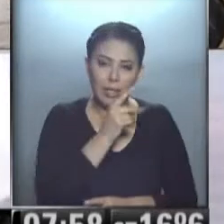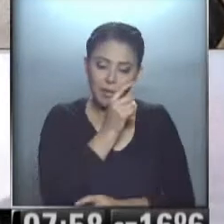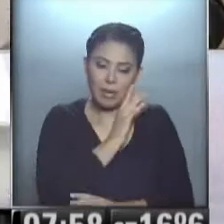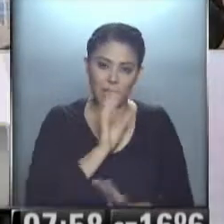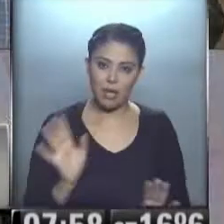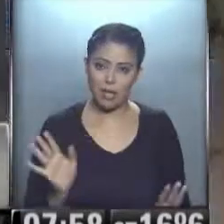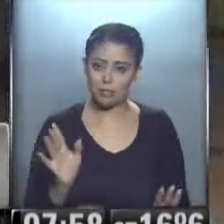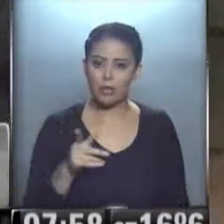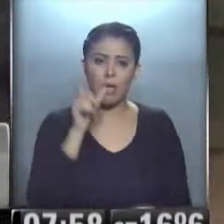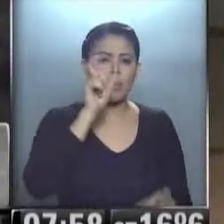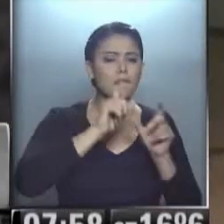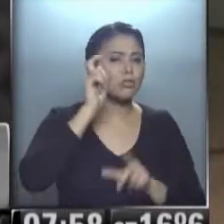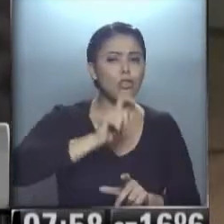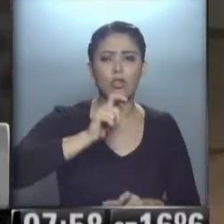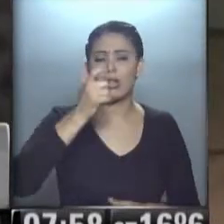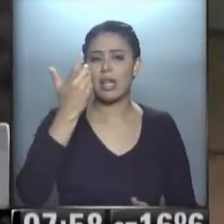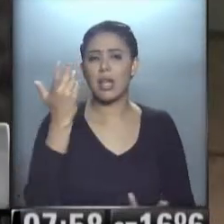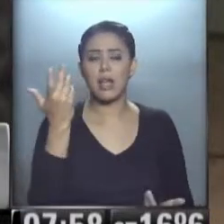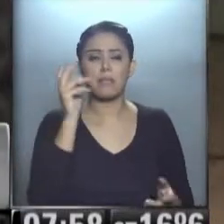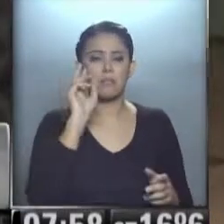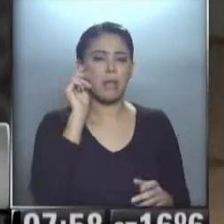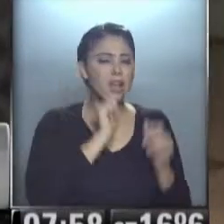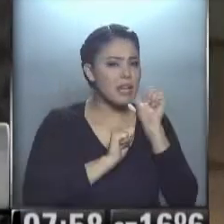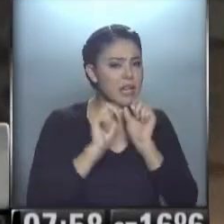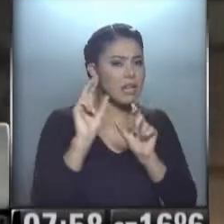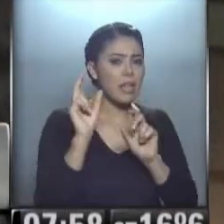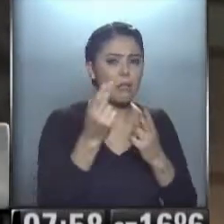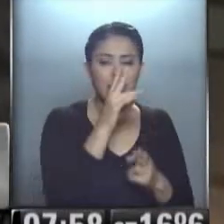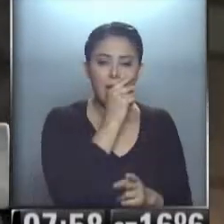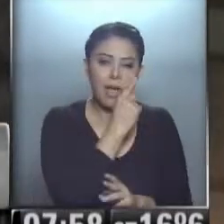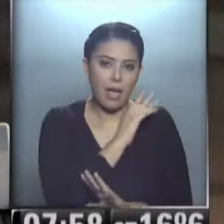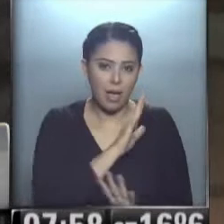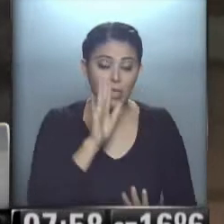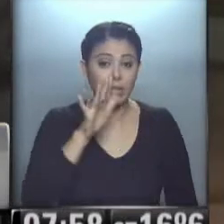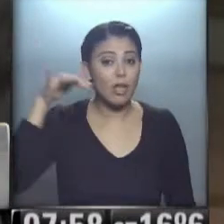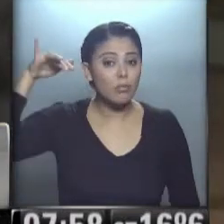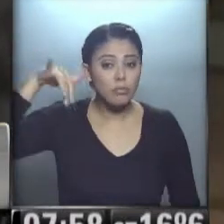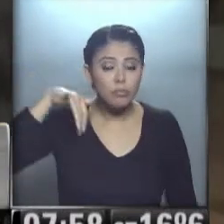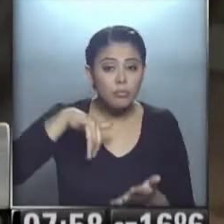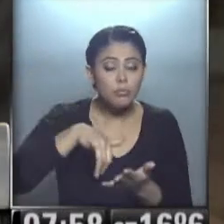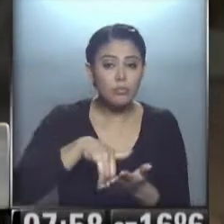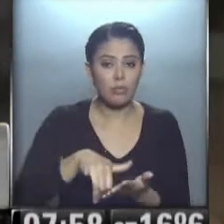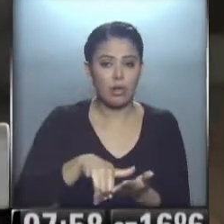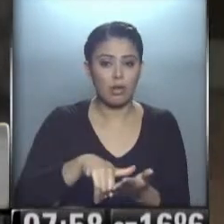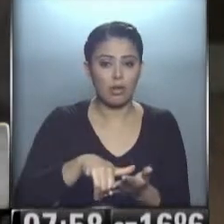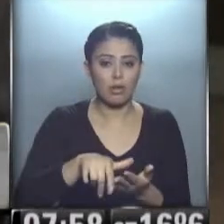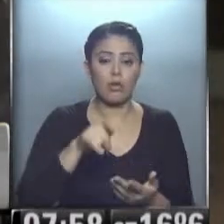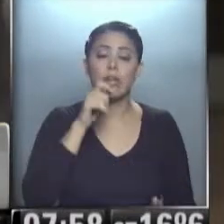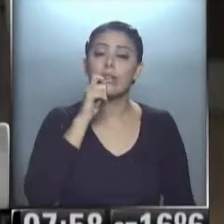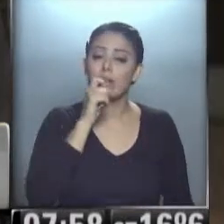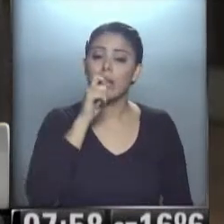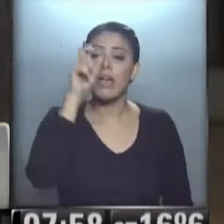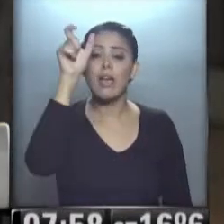no hubo que lamentar ningún tipo de herido en este vuelo que tuvo como protagonista justamente